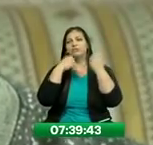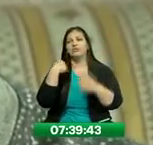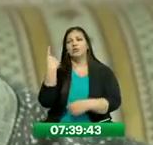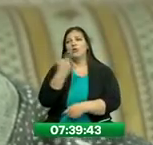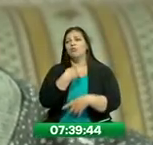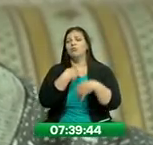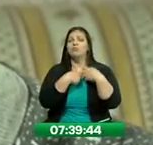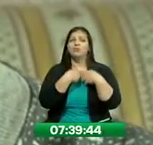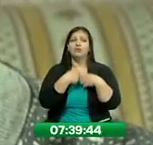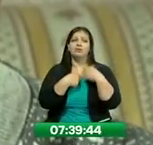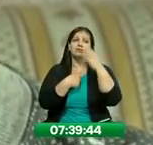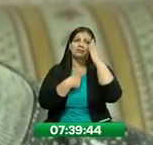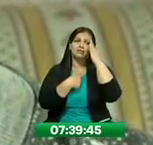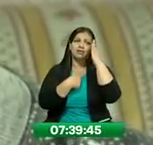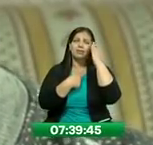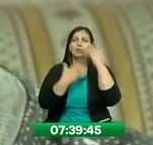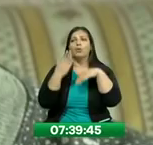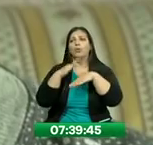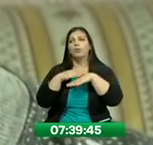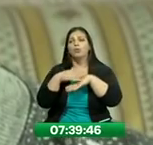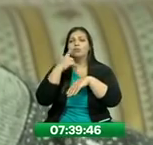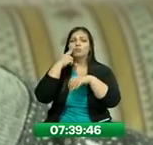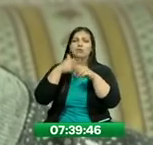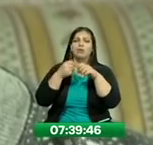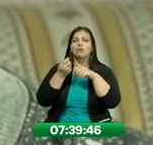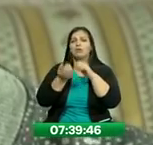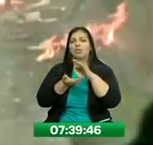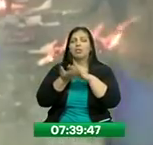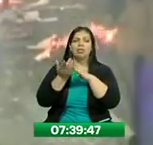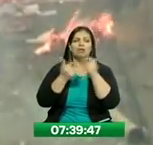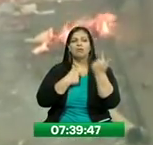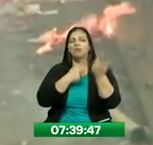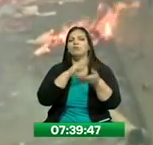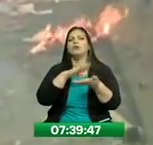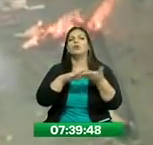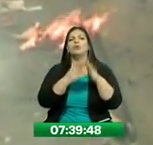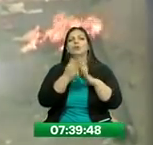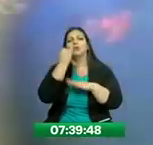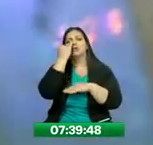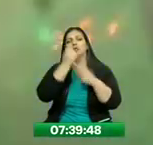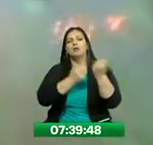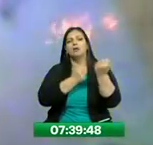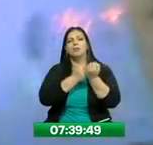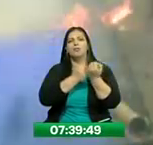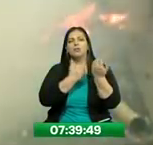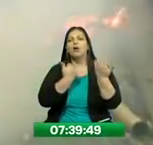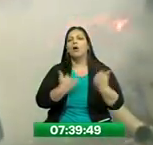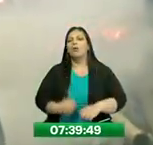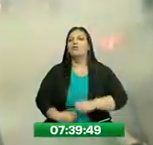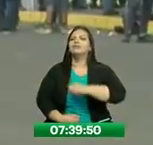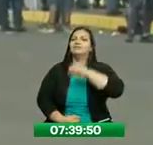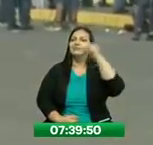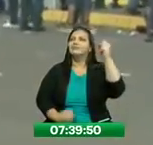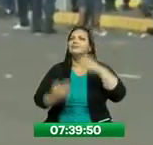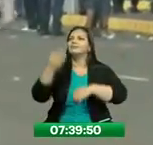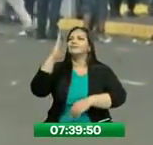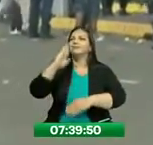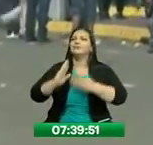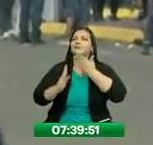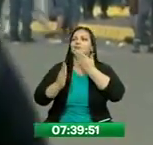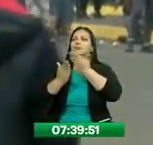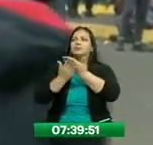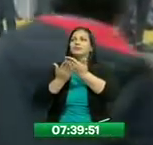todos. Gracias a Dios pudimos ganar. Dos historias de lucha, aunque a cada uno de ellos le tocó